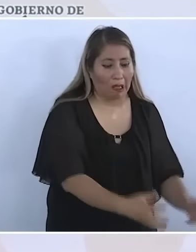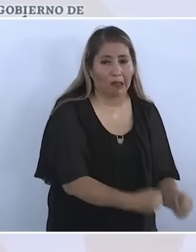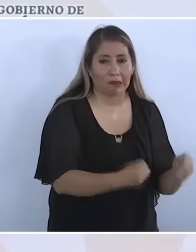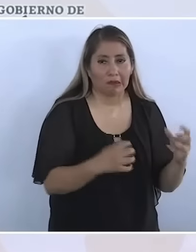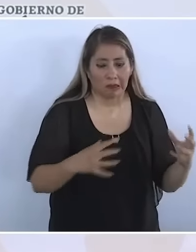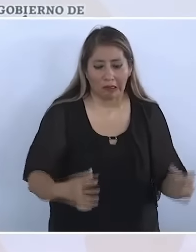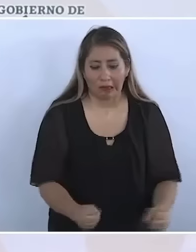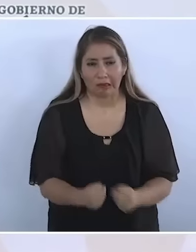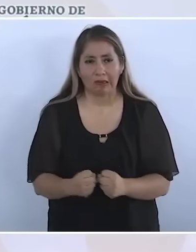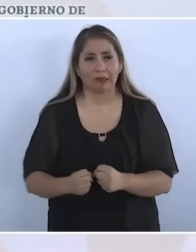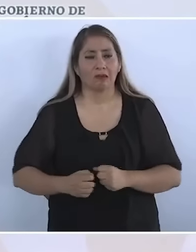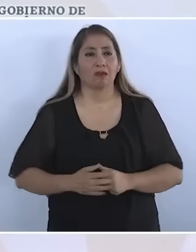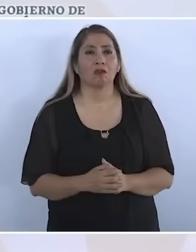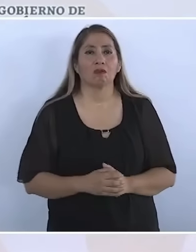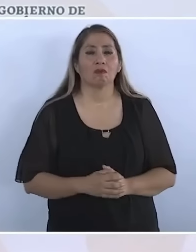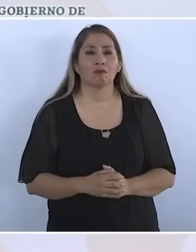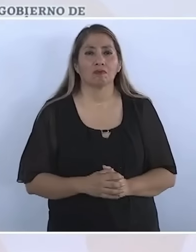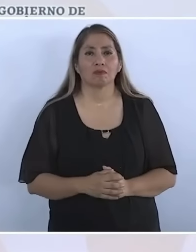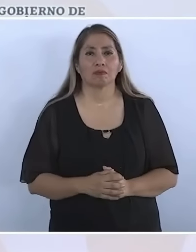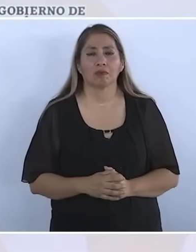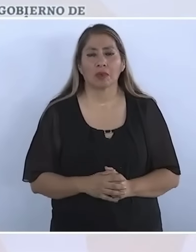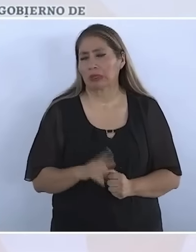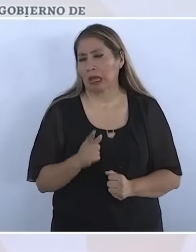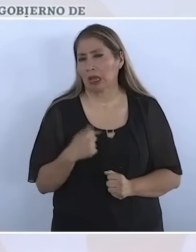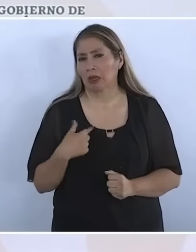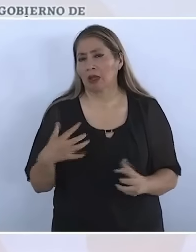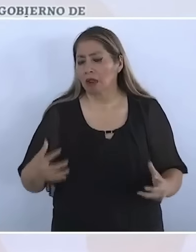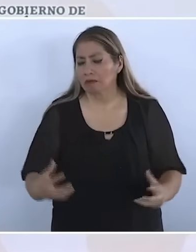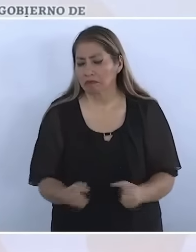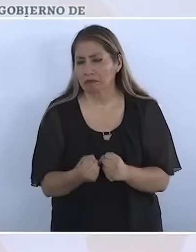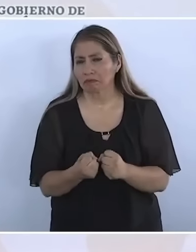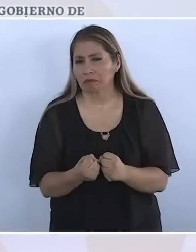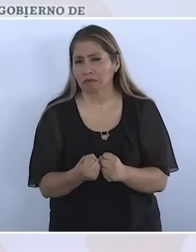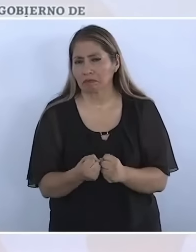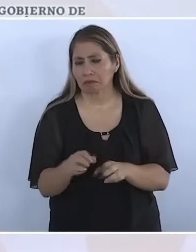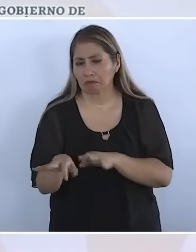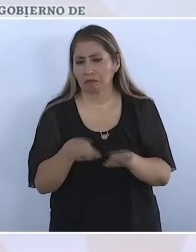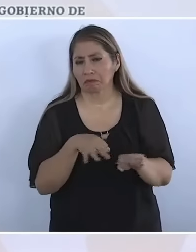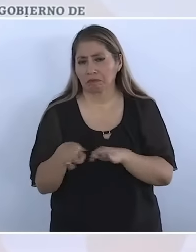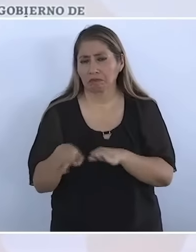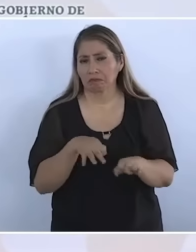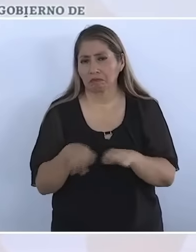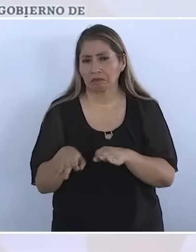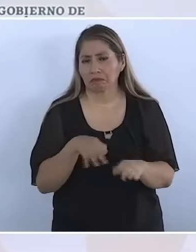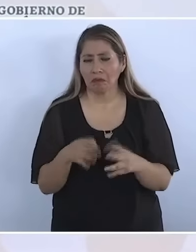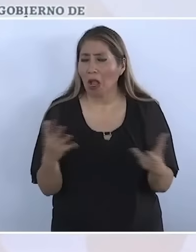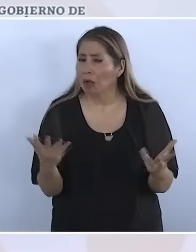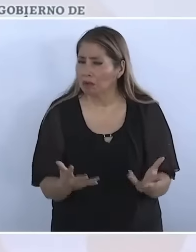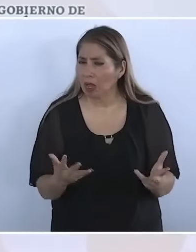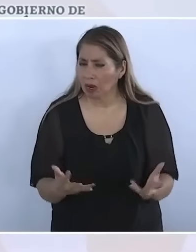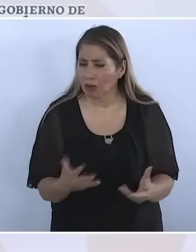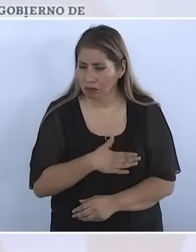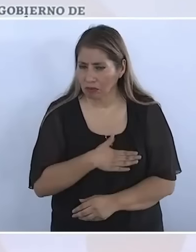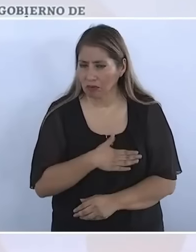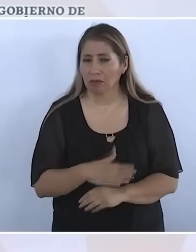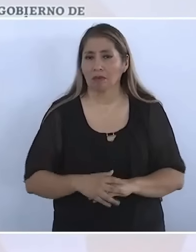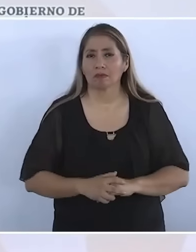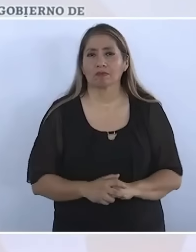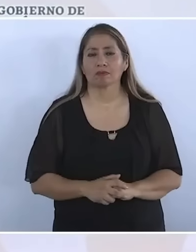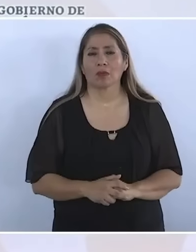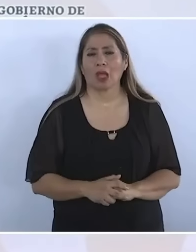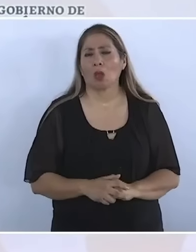esta, que se rescate a los trabajadores y que se haga justicia.